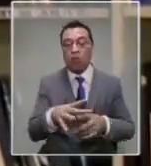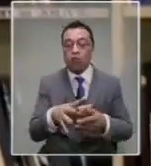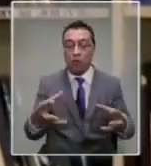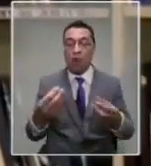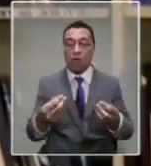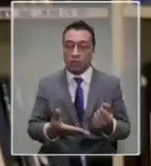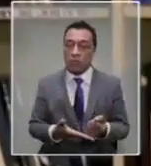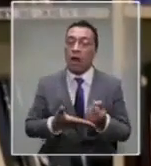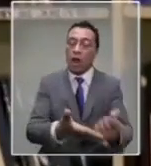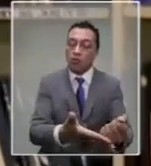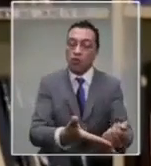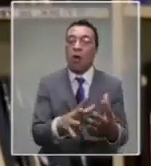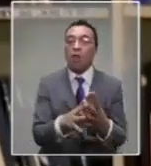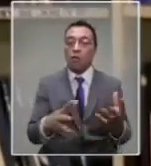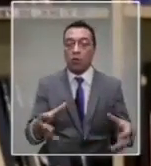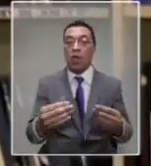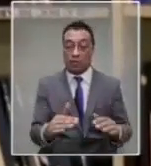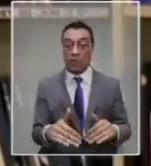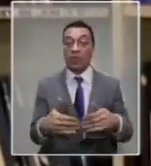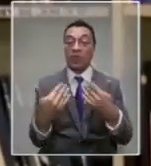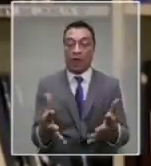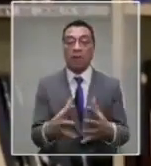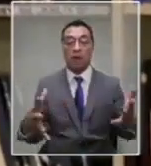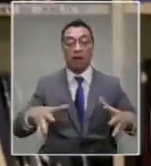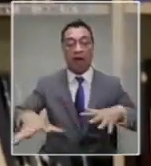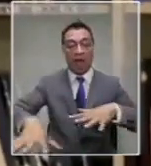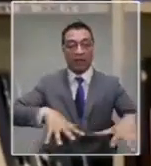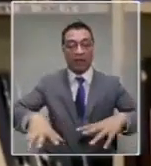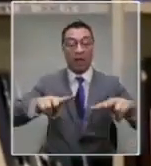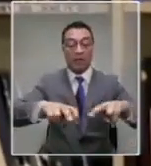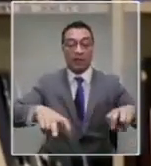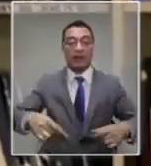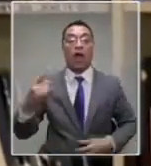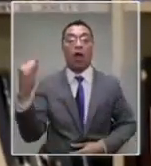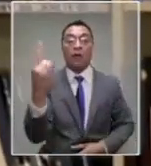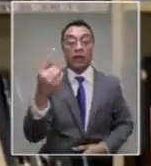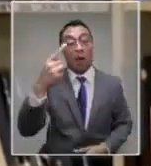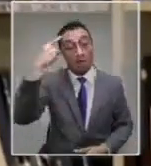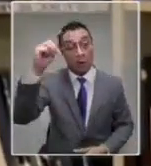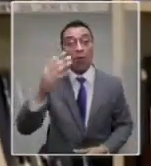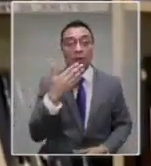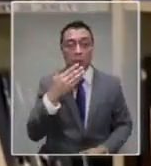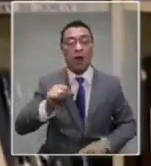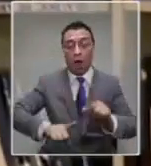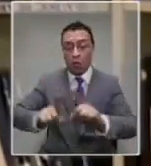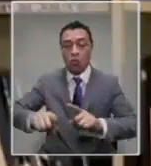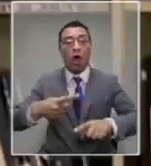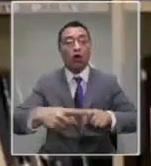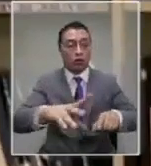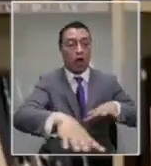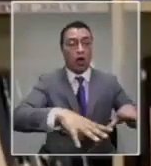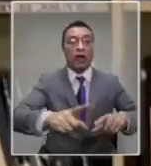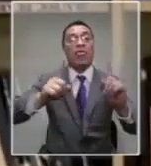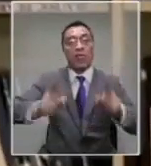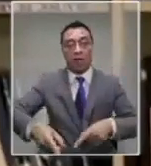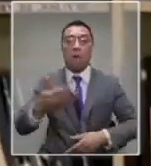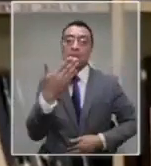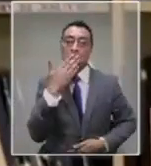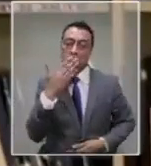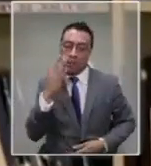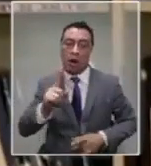va a ser un gran aporte, va a generar más actividad investigativa en la universidad. Pero también hay otros aspectos que tenemos que ir